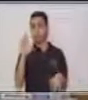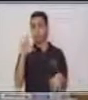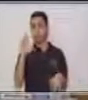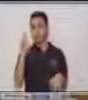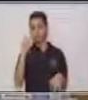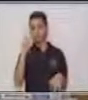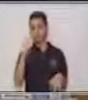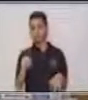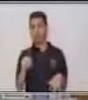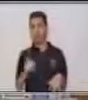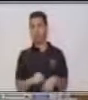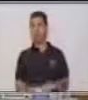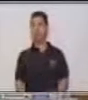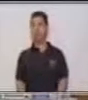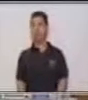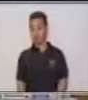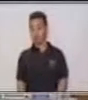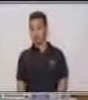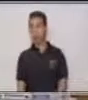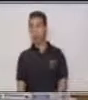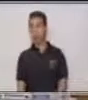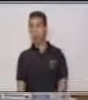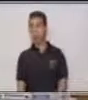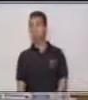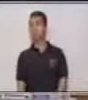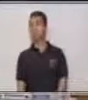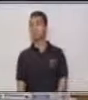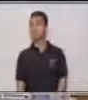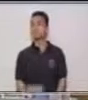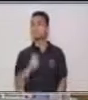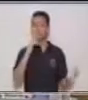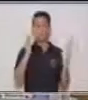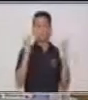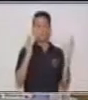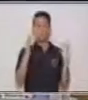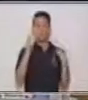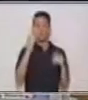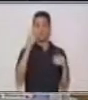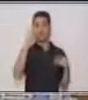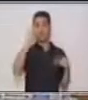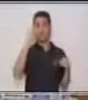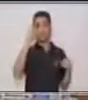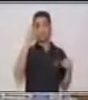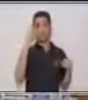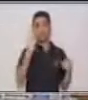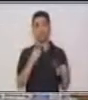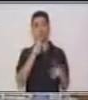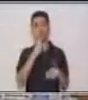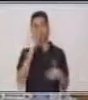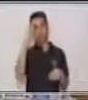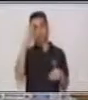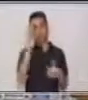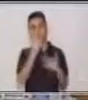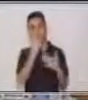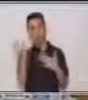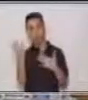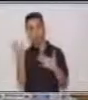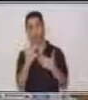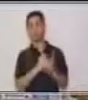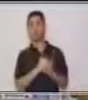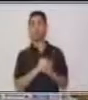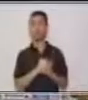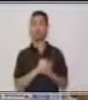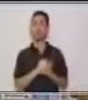proporción? Así es esa igualdad que existe entre dos razones. Y una razón, habíamos dicho,